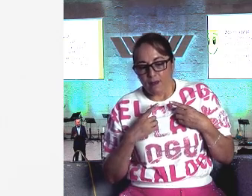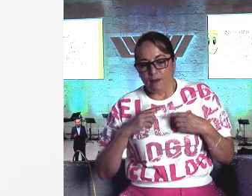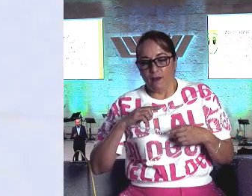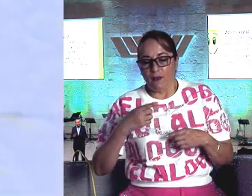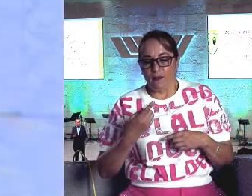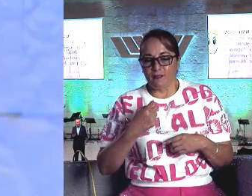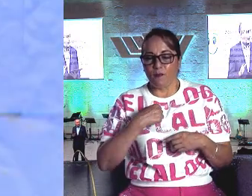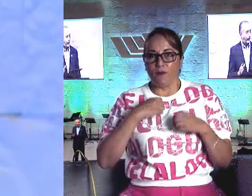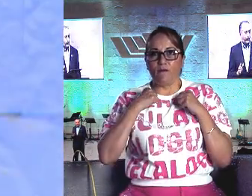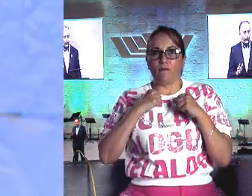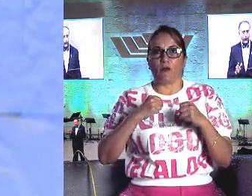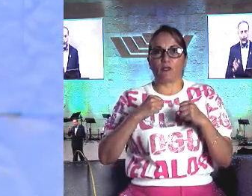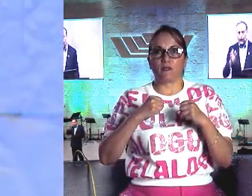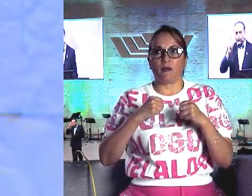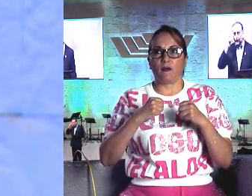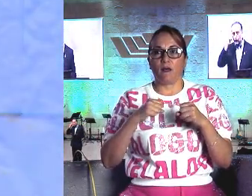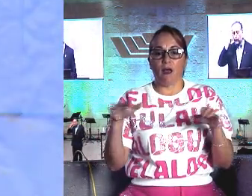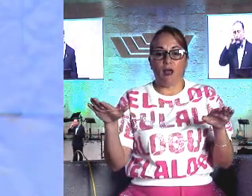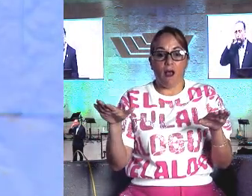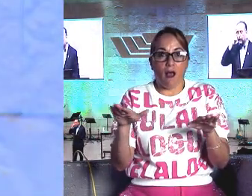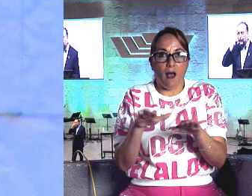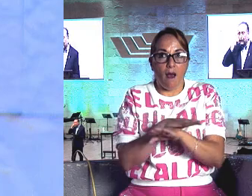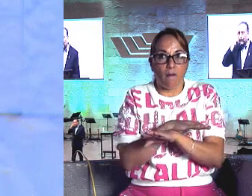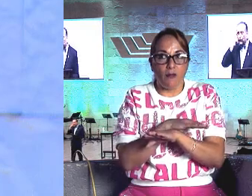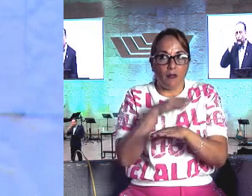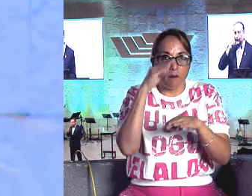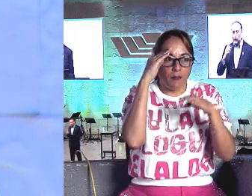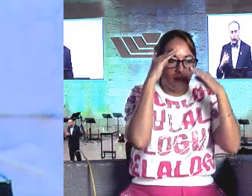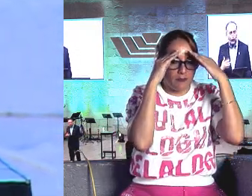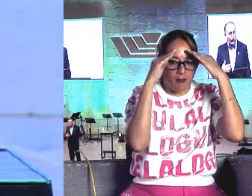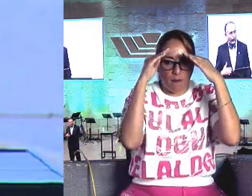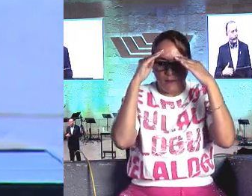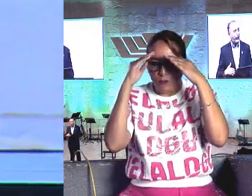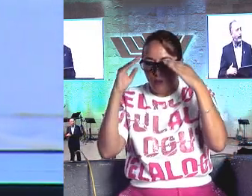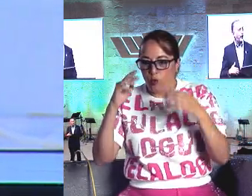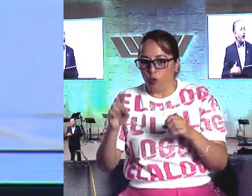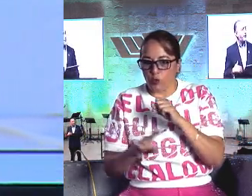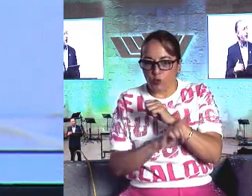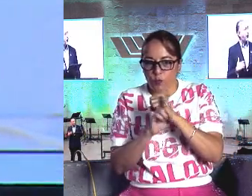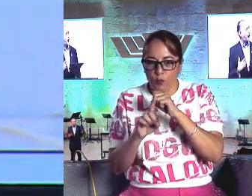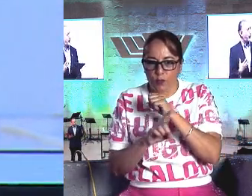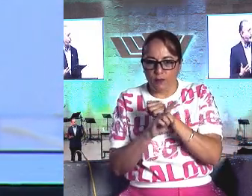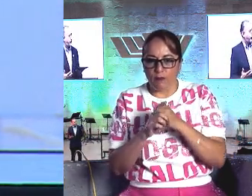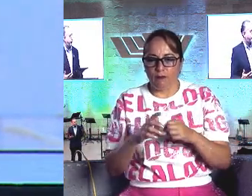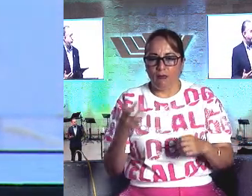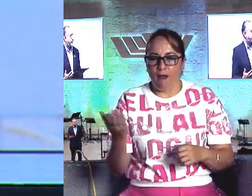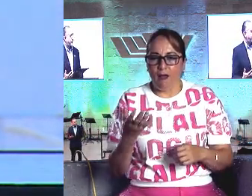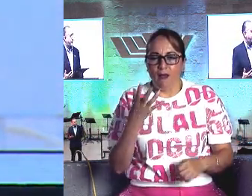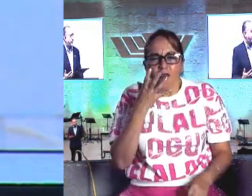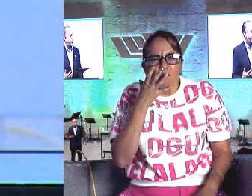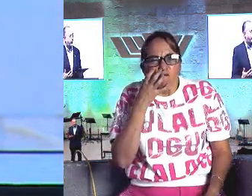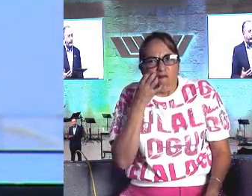fuerza. Cambia tu perspectiva. En lugar de que los problemas te hagan amargo,